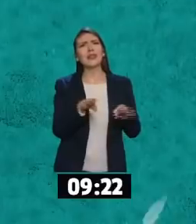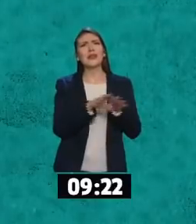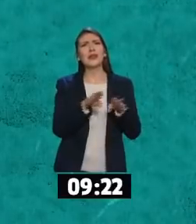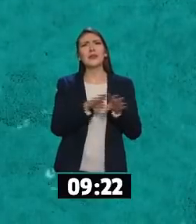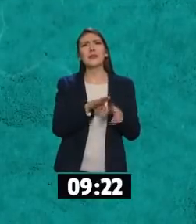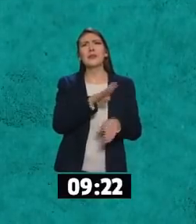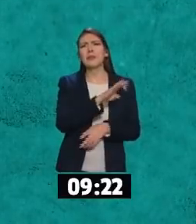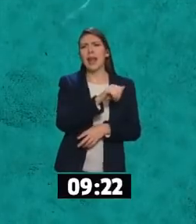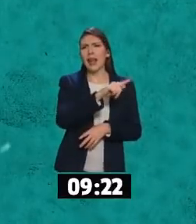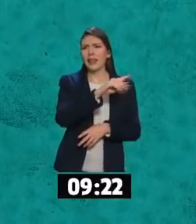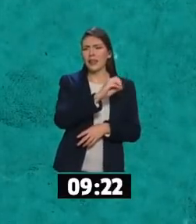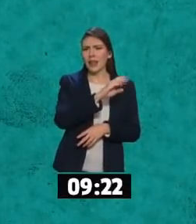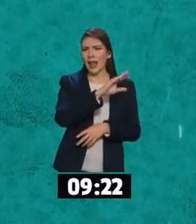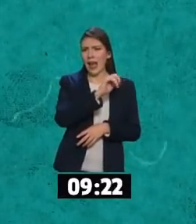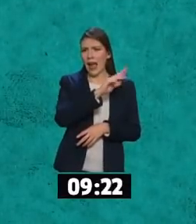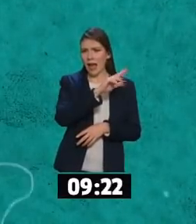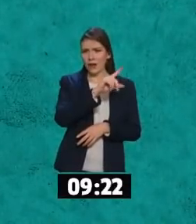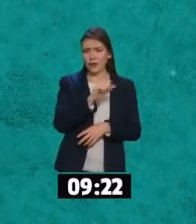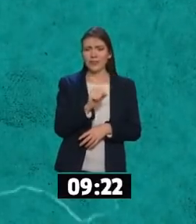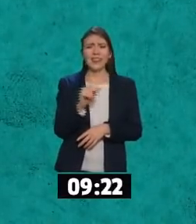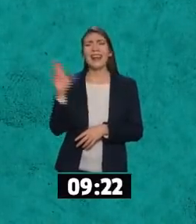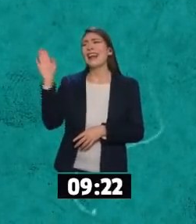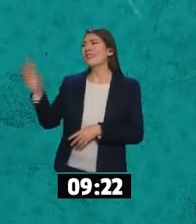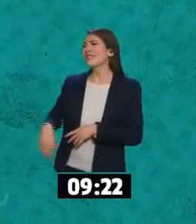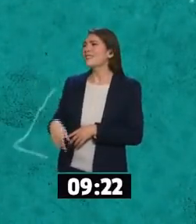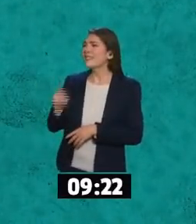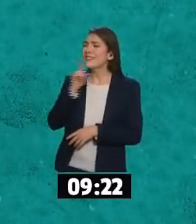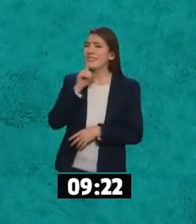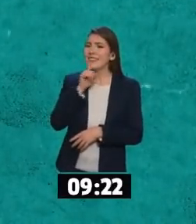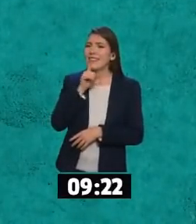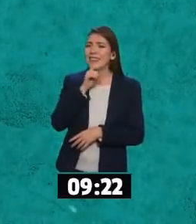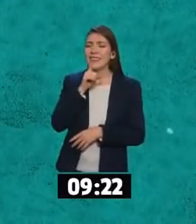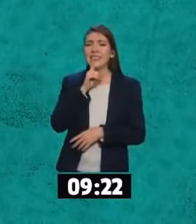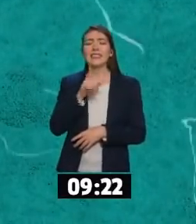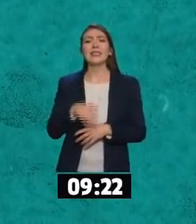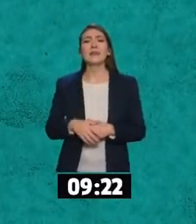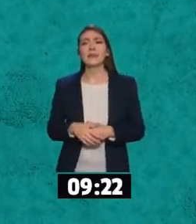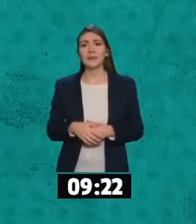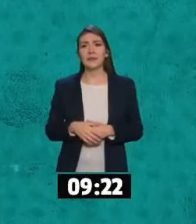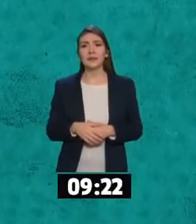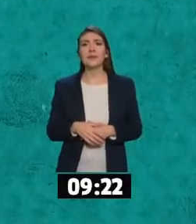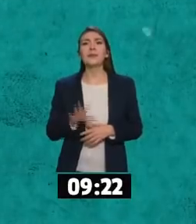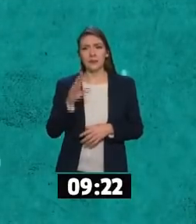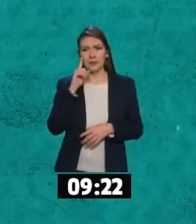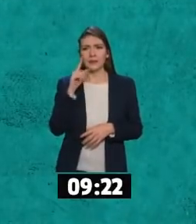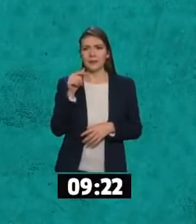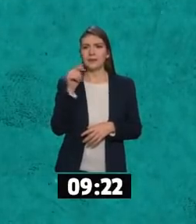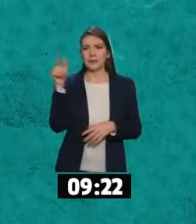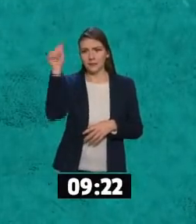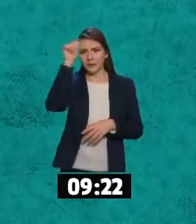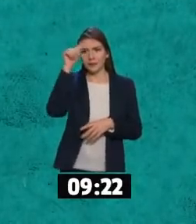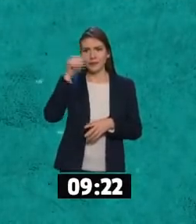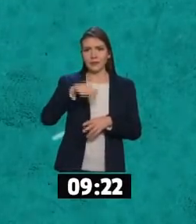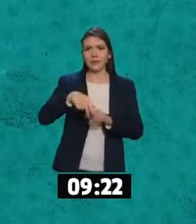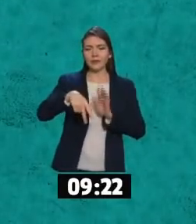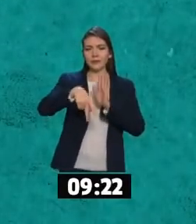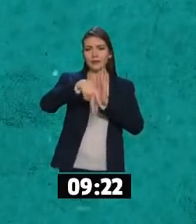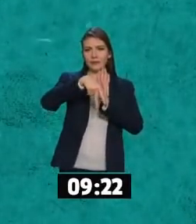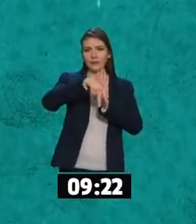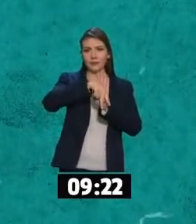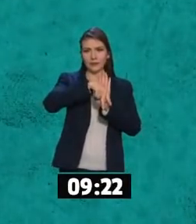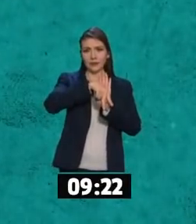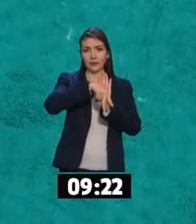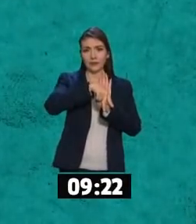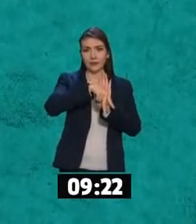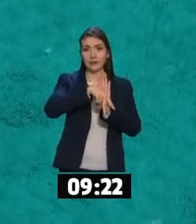Carlos? Tengan cuidado, señora. Tengan mucho... No. Bueno, ven que está recargado ahí el padre. En la mesa